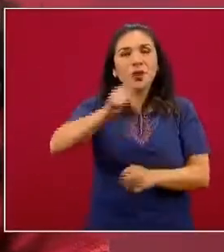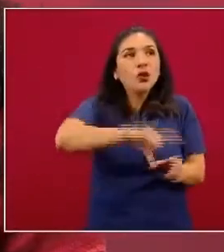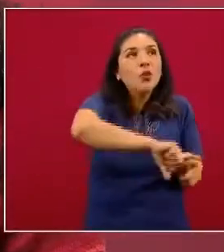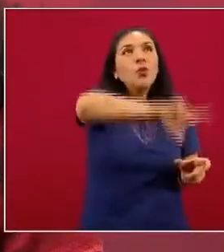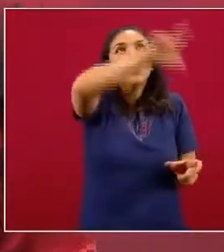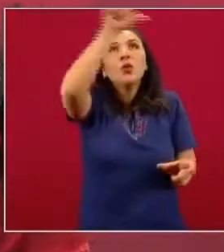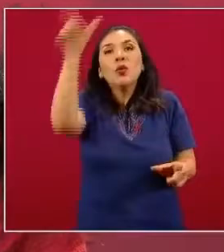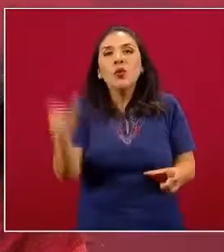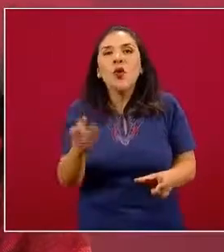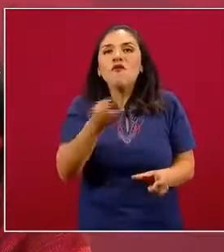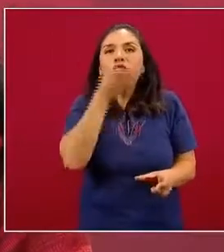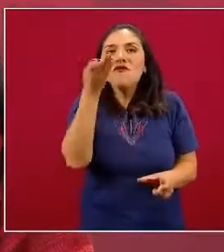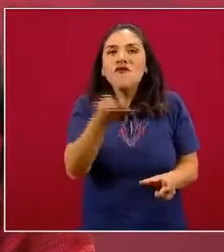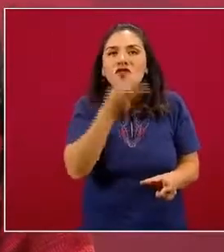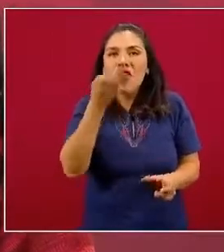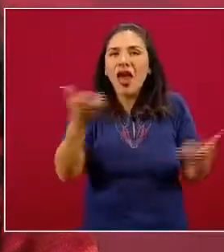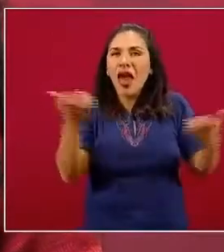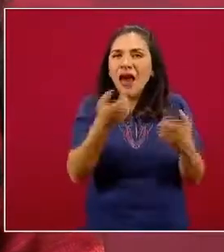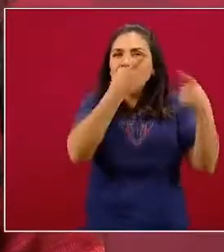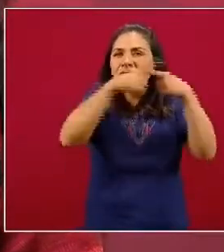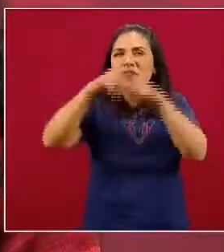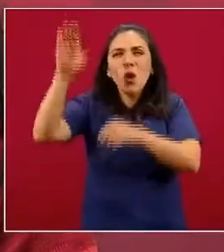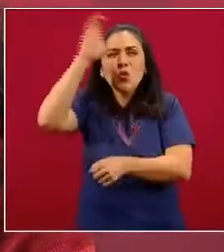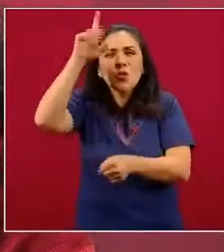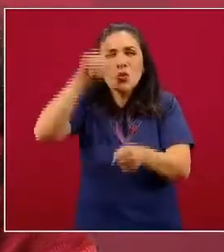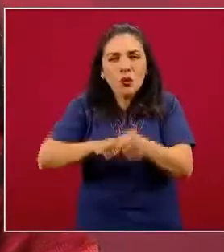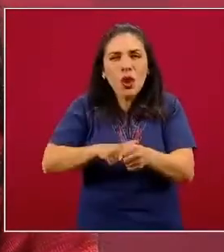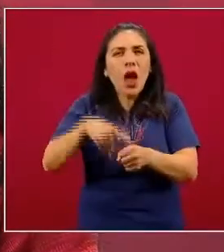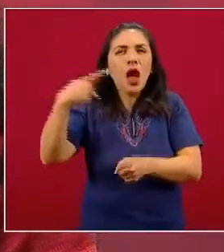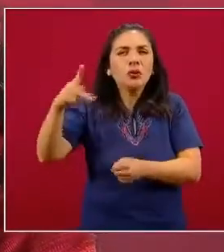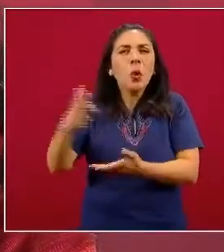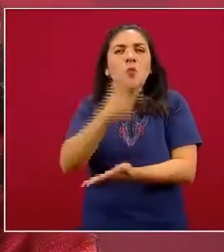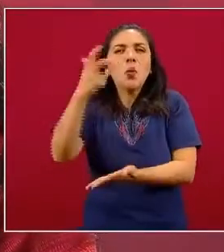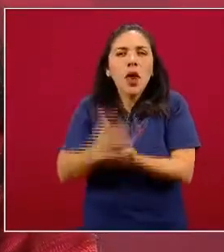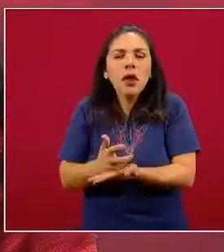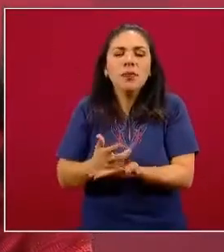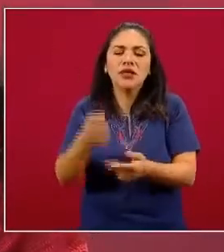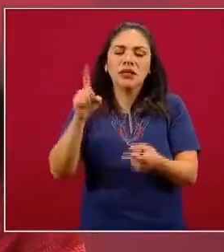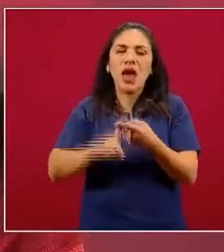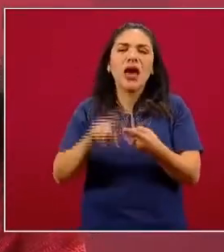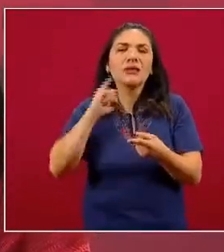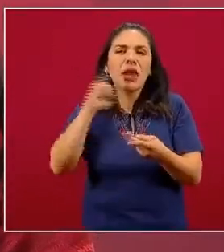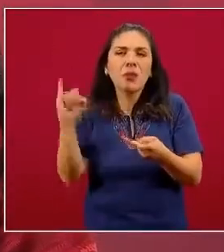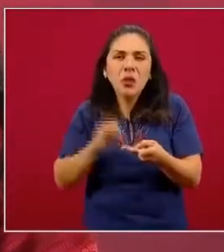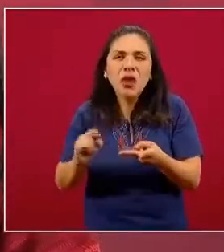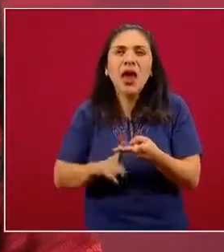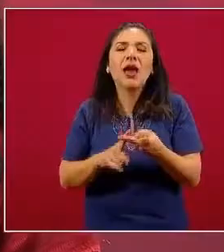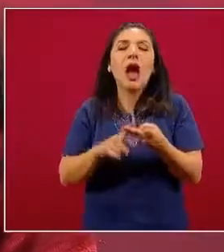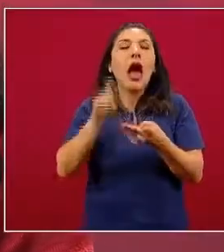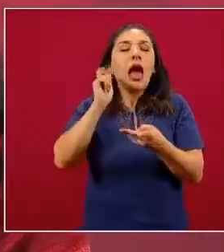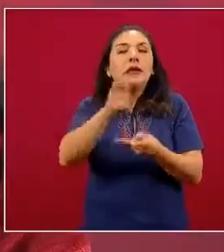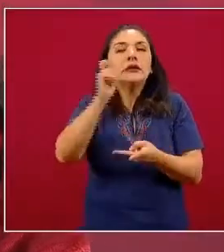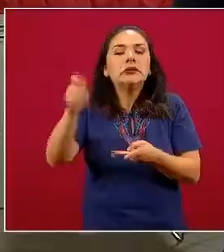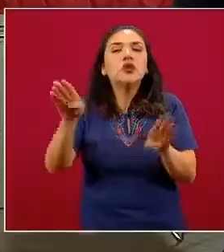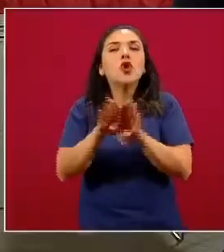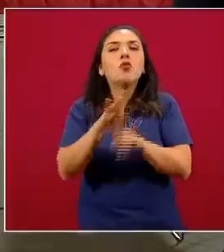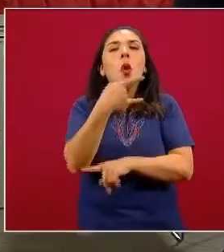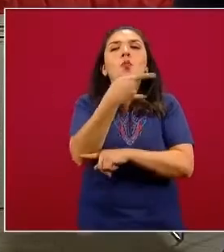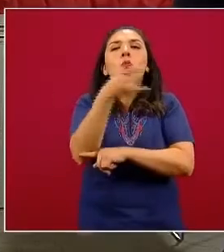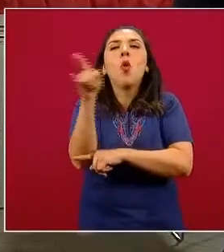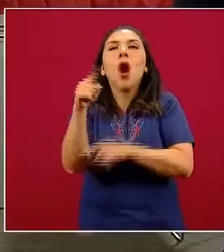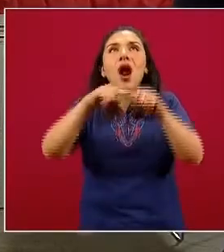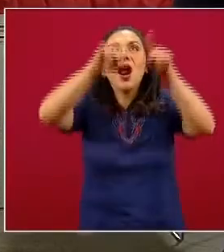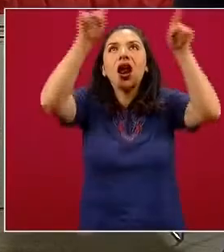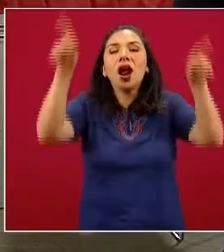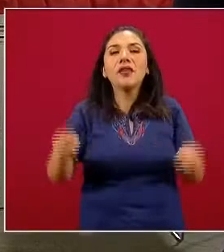arcos de flores que se hacen en distintas culturas, en la purépecha, en la zapoteca, son las puertas y los